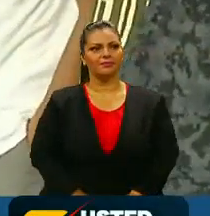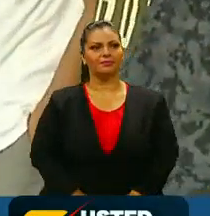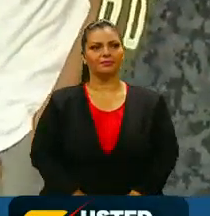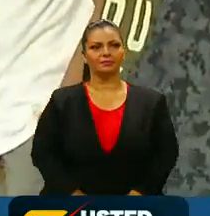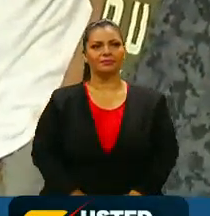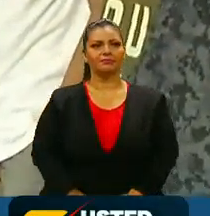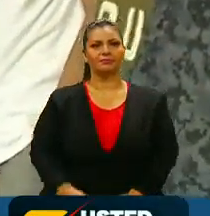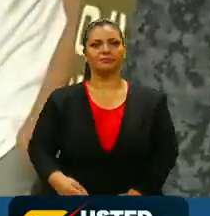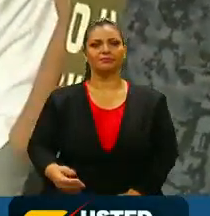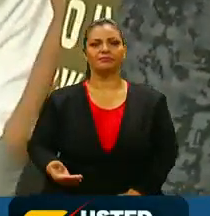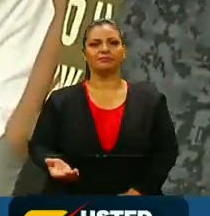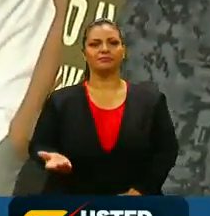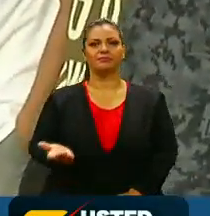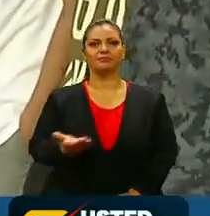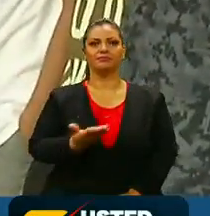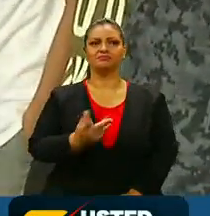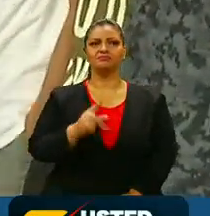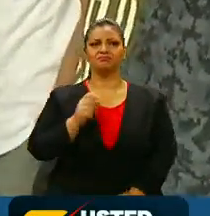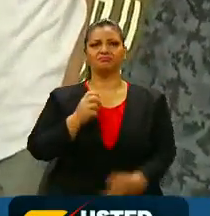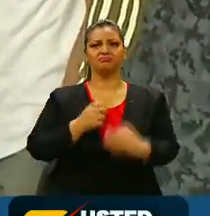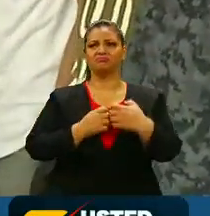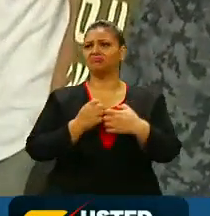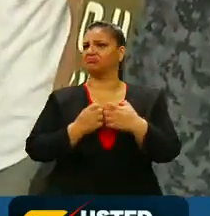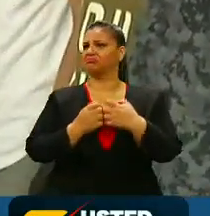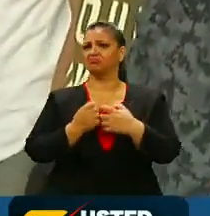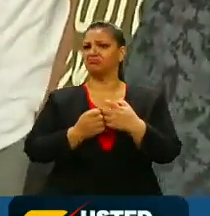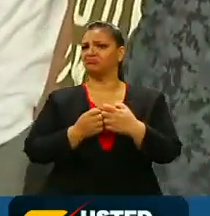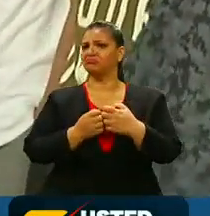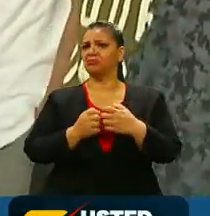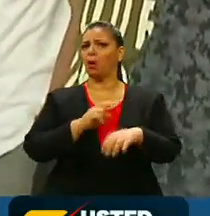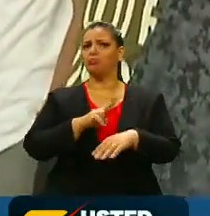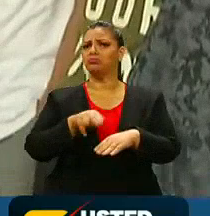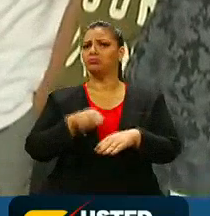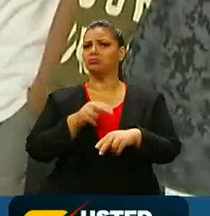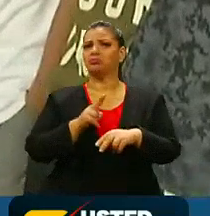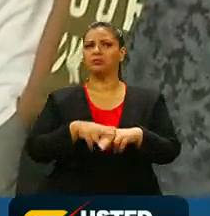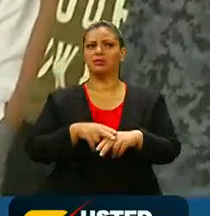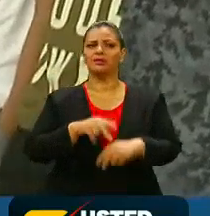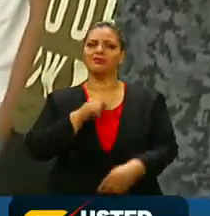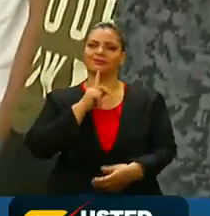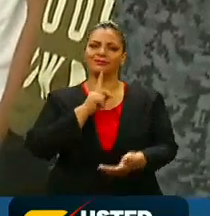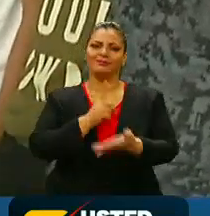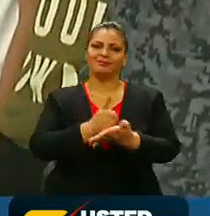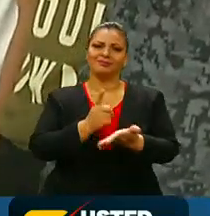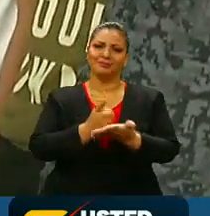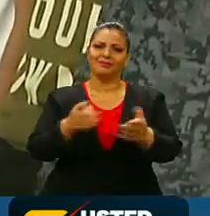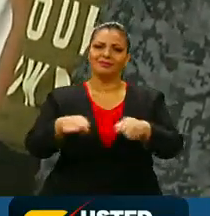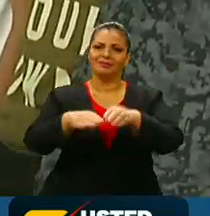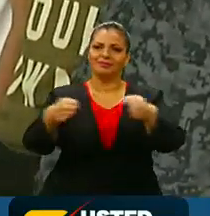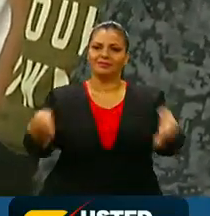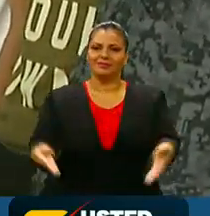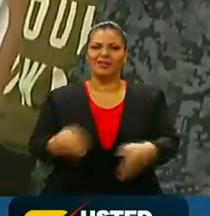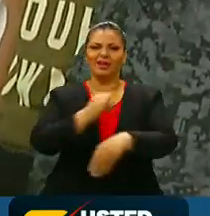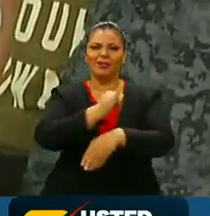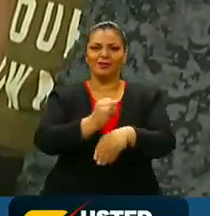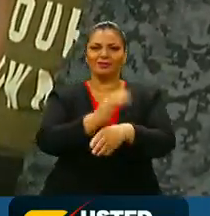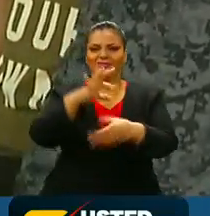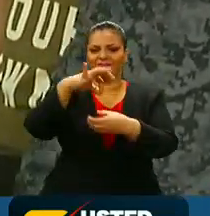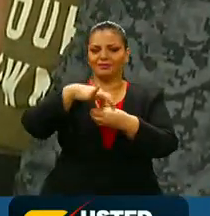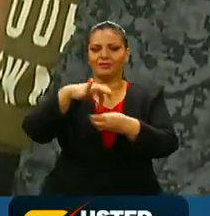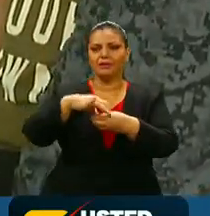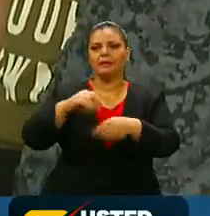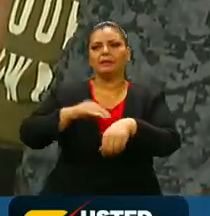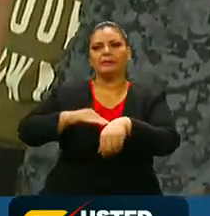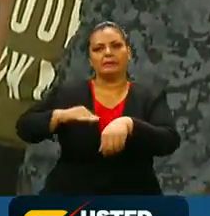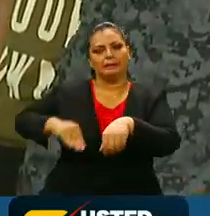entonces la situación. No hay mayores novedades, no hay mayores contratiempos. Lo único que se instalaron un poco tarde los miembros de las juntas receptoras del voto. Continuamos con estudios